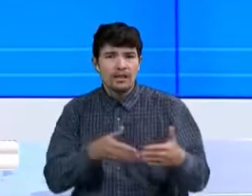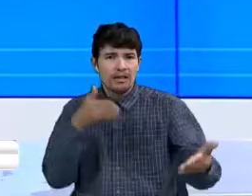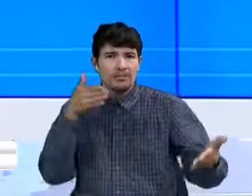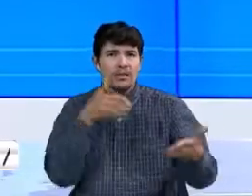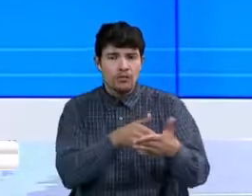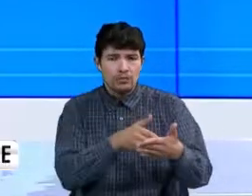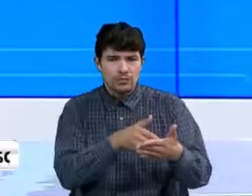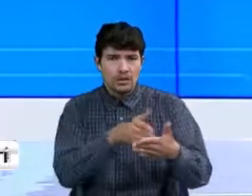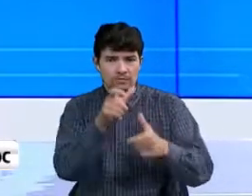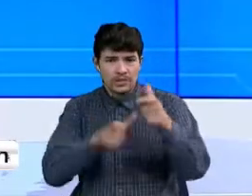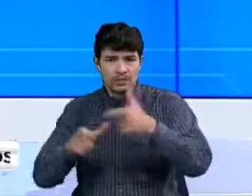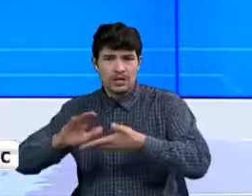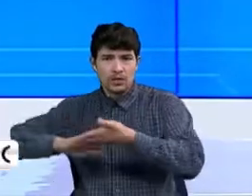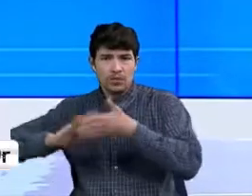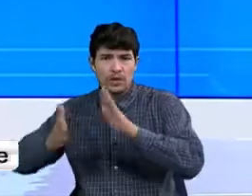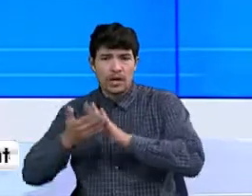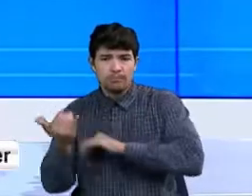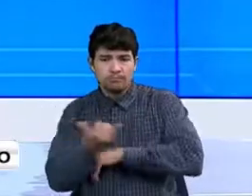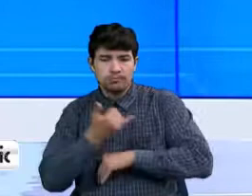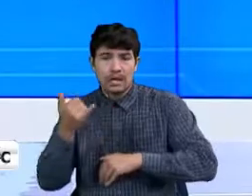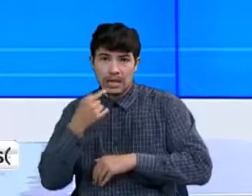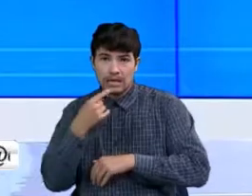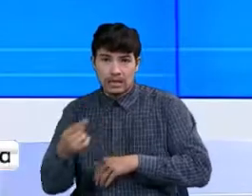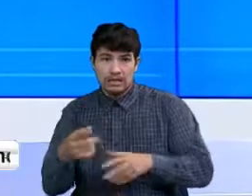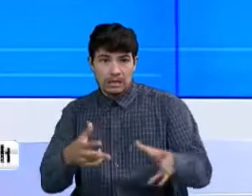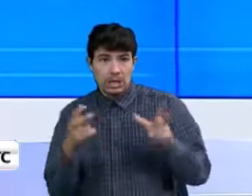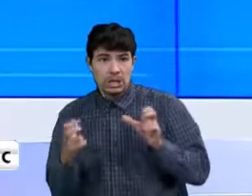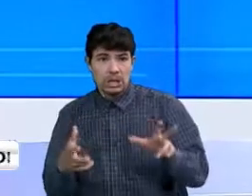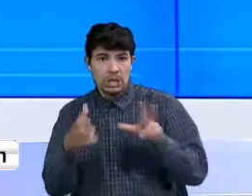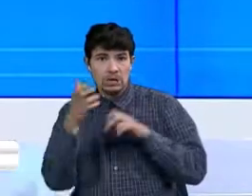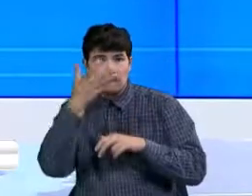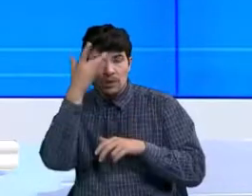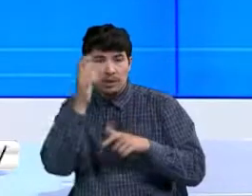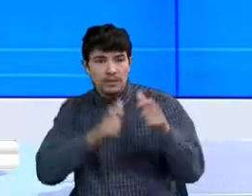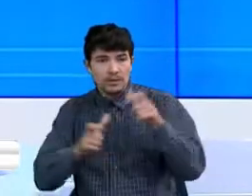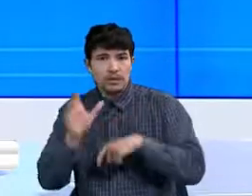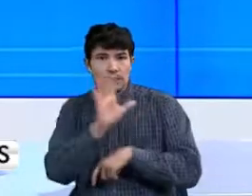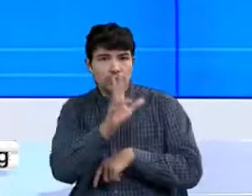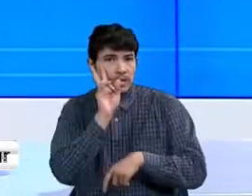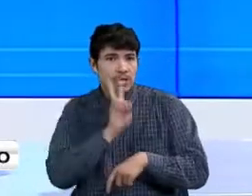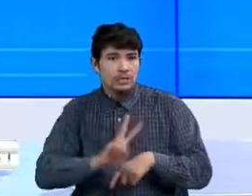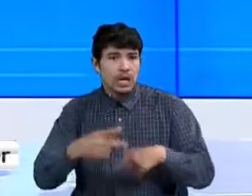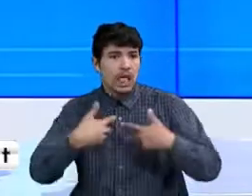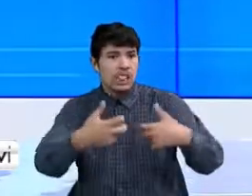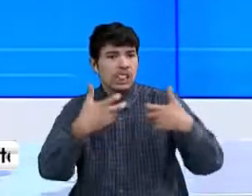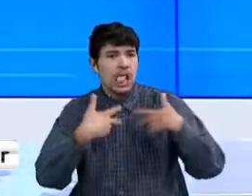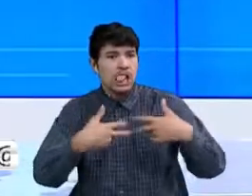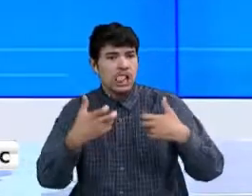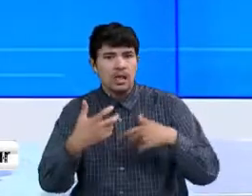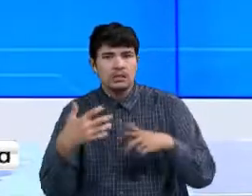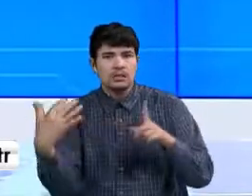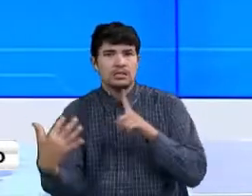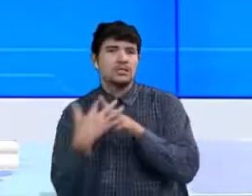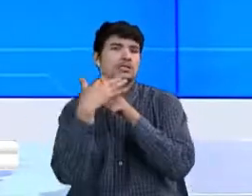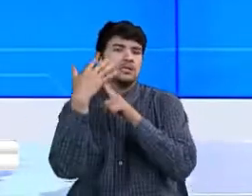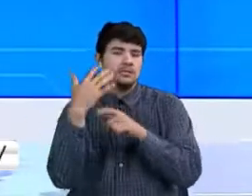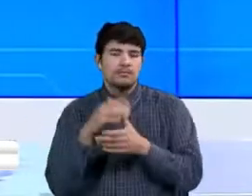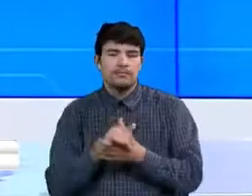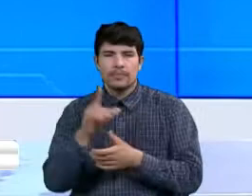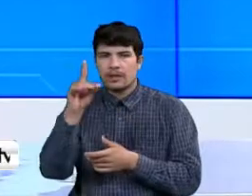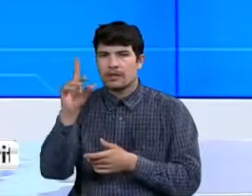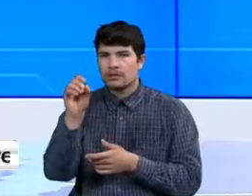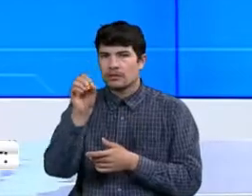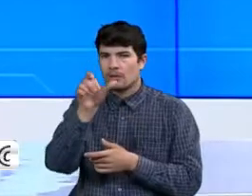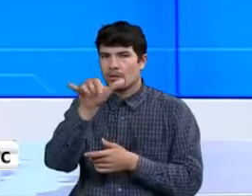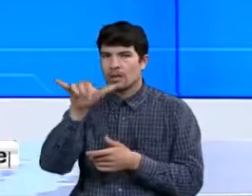de habitantes de la ciudad, quienes señalan ser víctimas de abusos por parte de algunos ciudadanos venezolanos. Nuestra compañera Dolly Xiomara Niño nos tiene la ampliación de